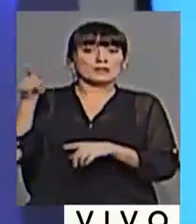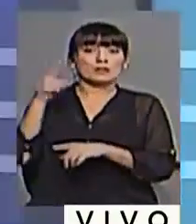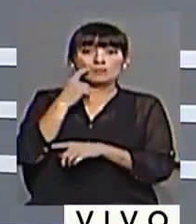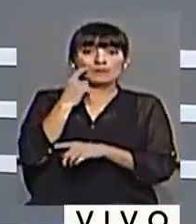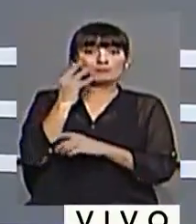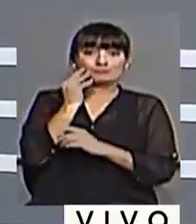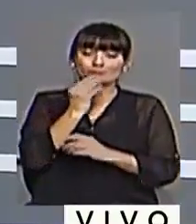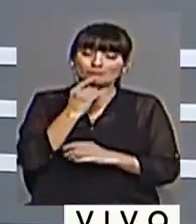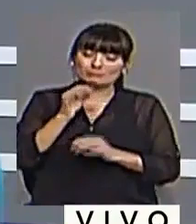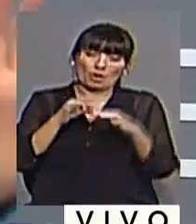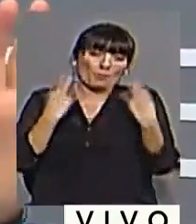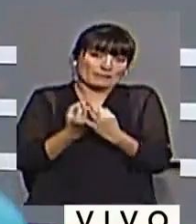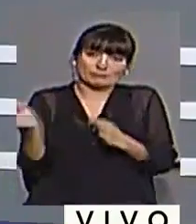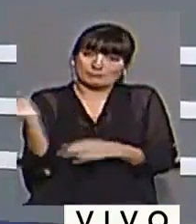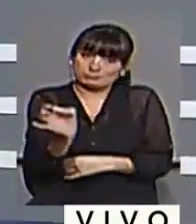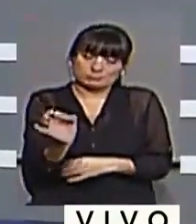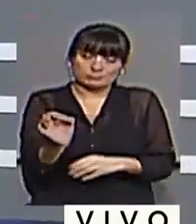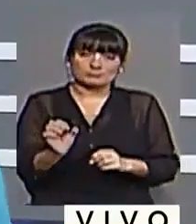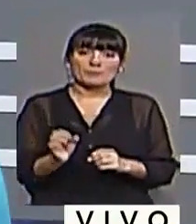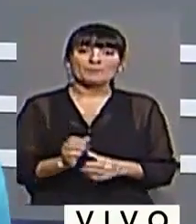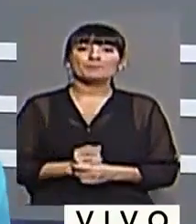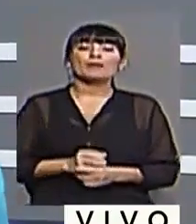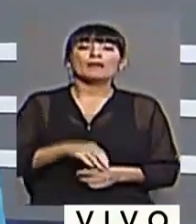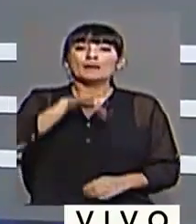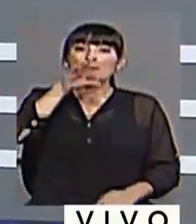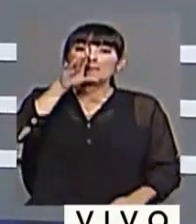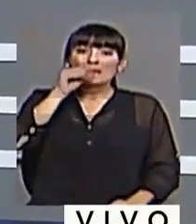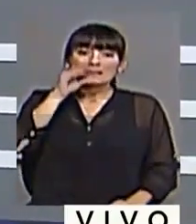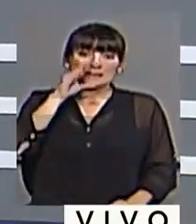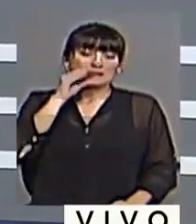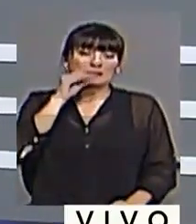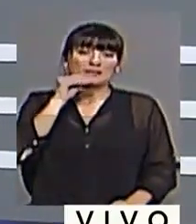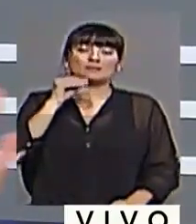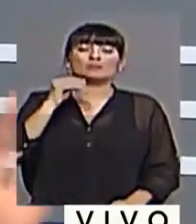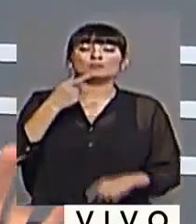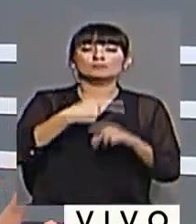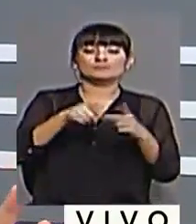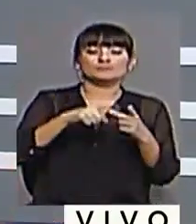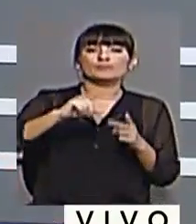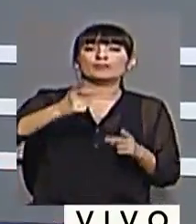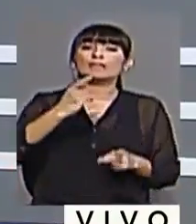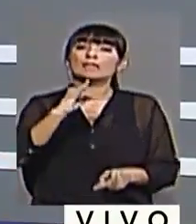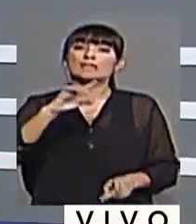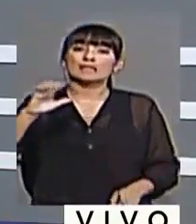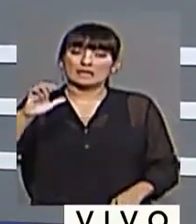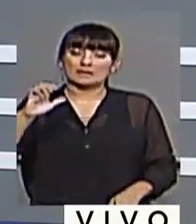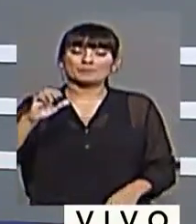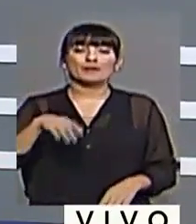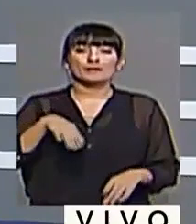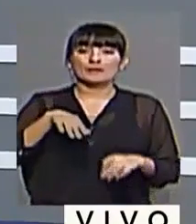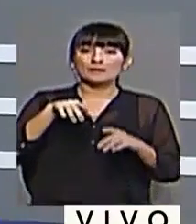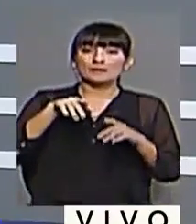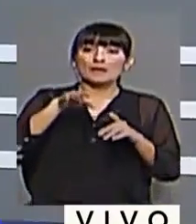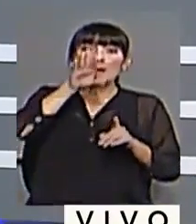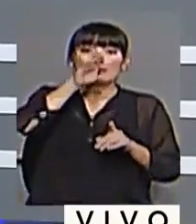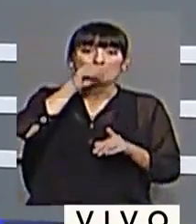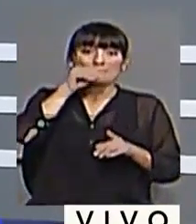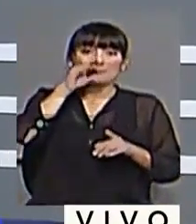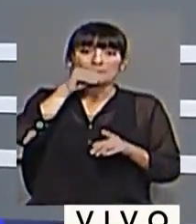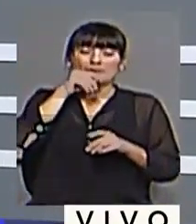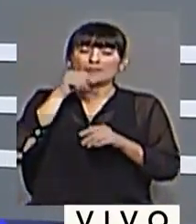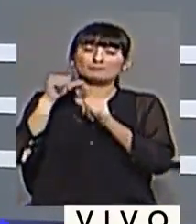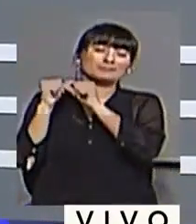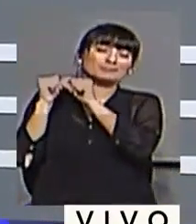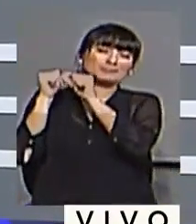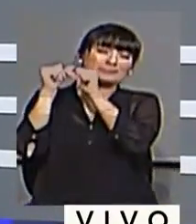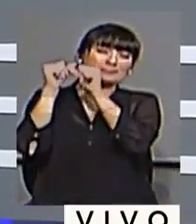completamente. Patricio Elwin, Alejandro Guillé. Quiero poner mi marco. Patricio Elwin, militante histórico de la